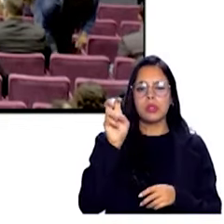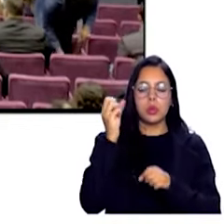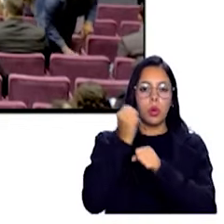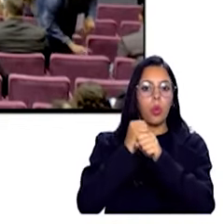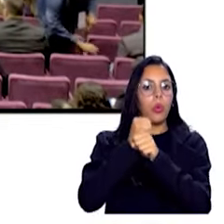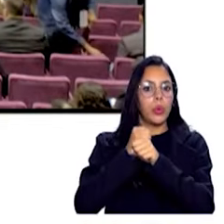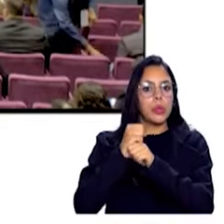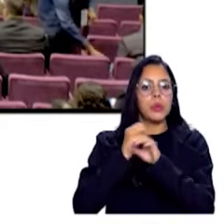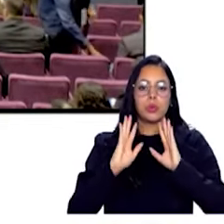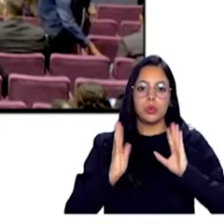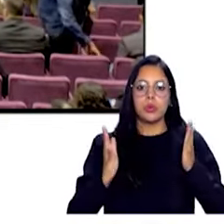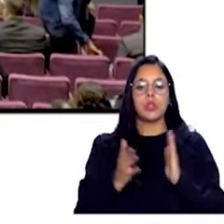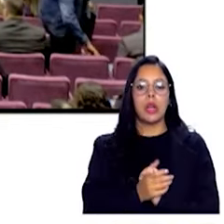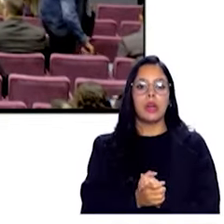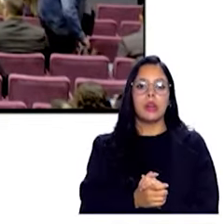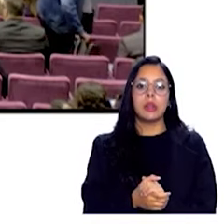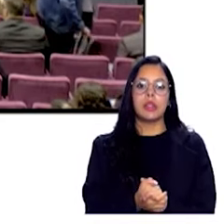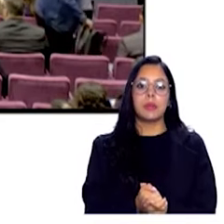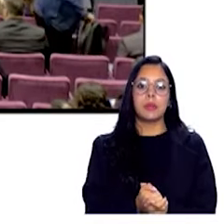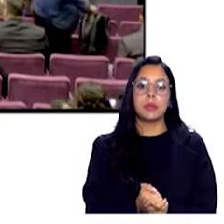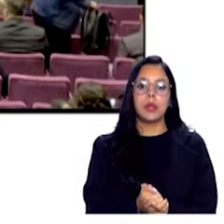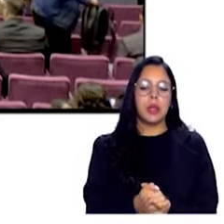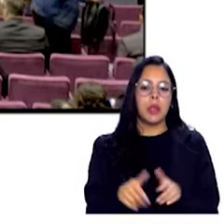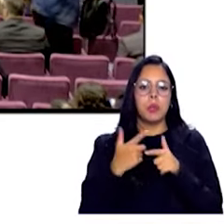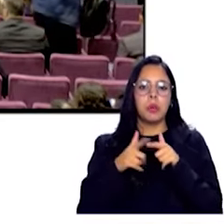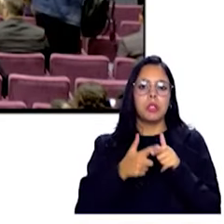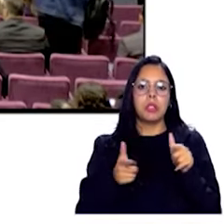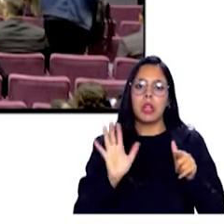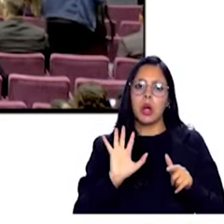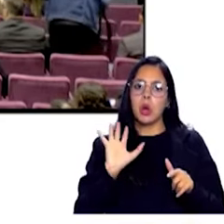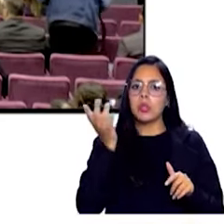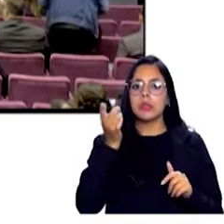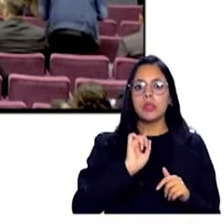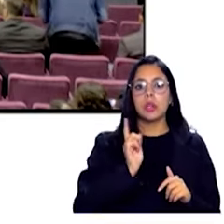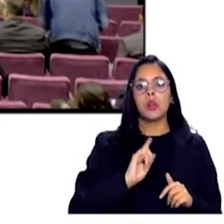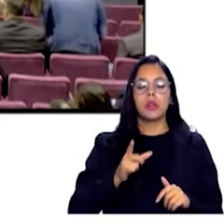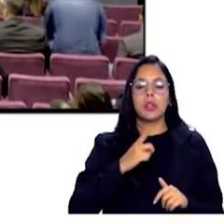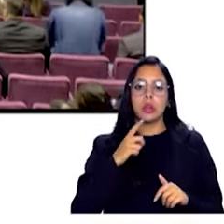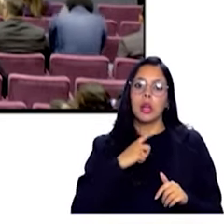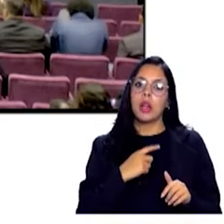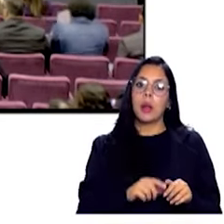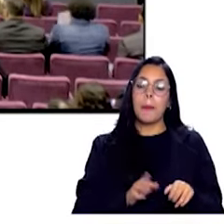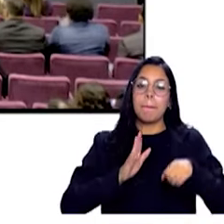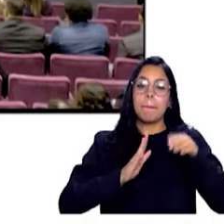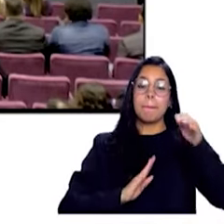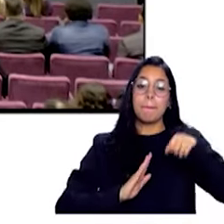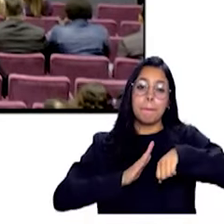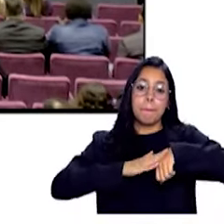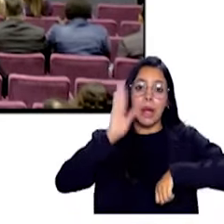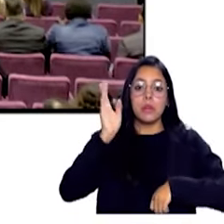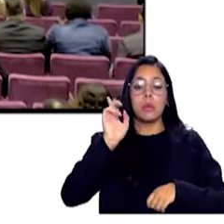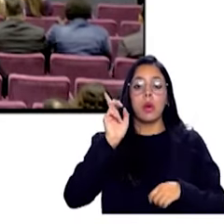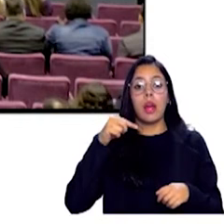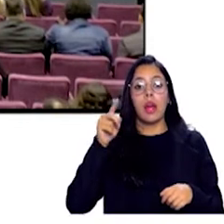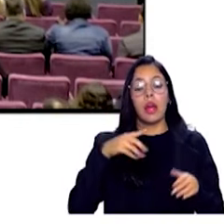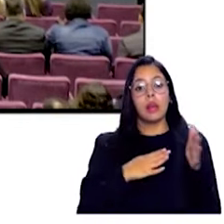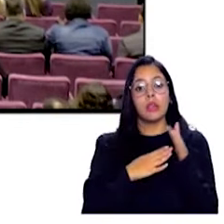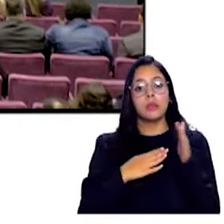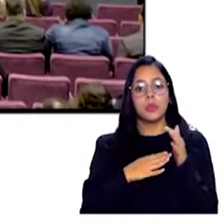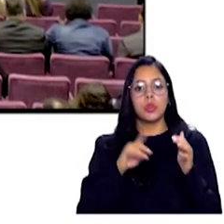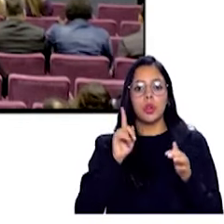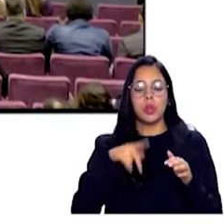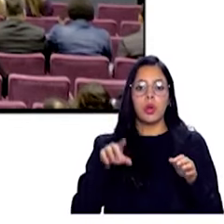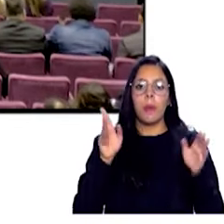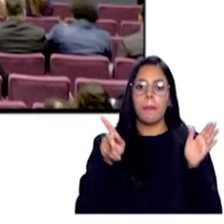cada Uno ha preservado su función máxim Interprete de la legalidad ordinaria tribunal Supremo Y máximo Interprete de la